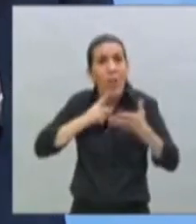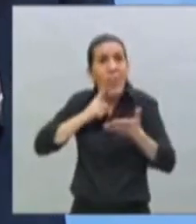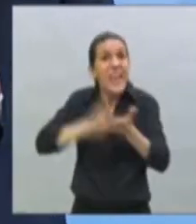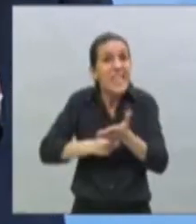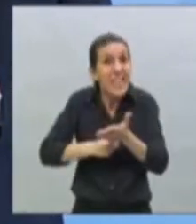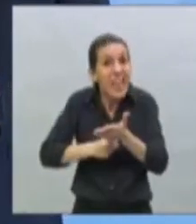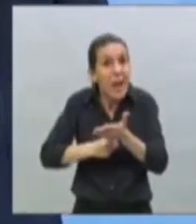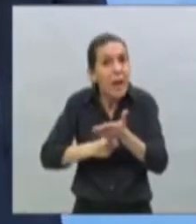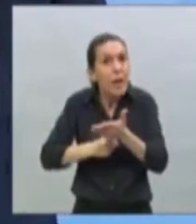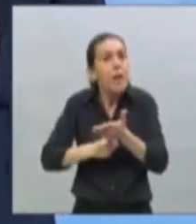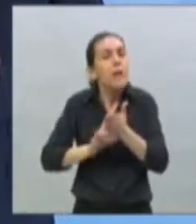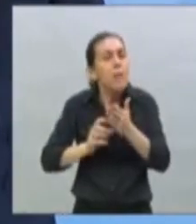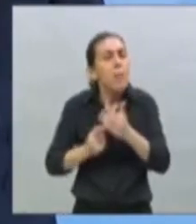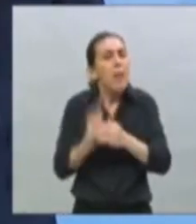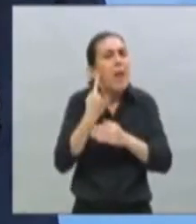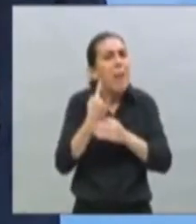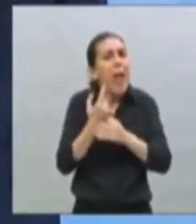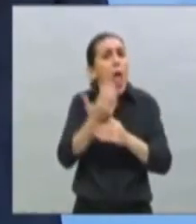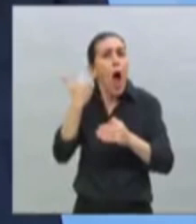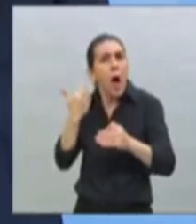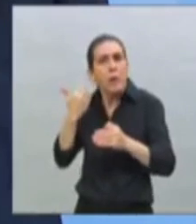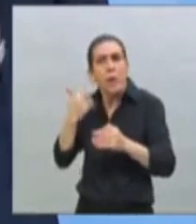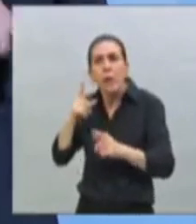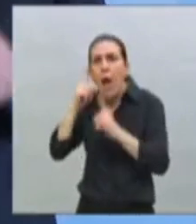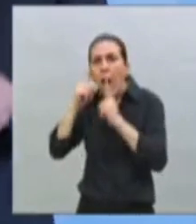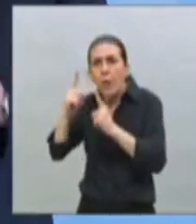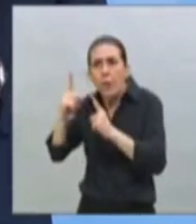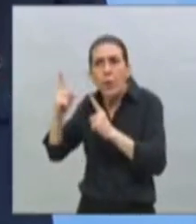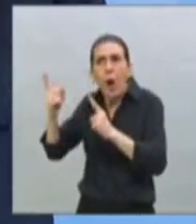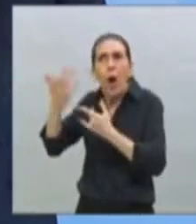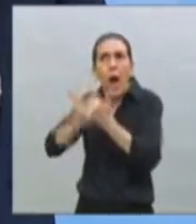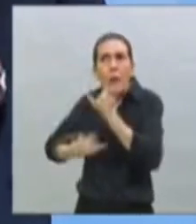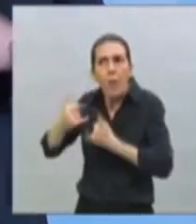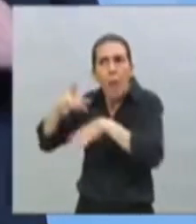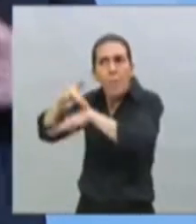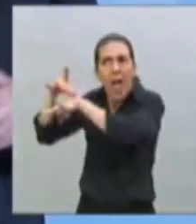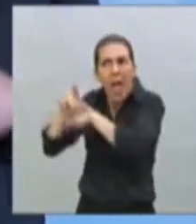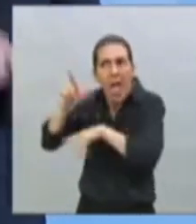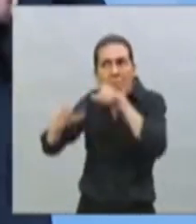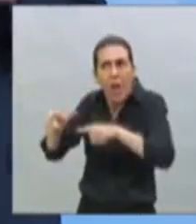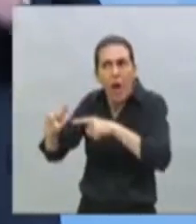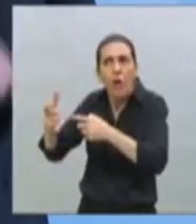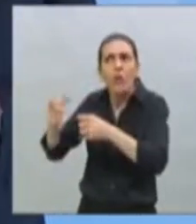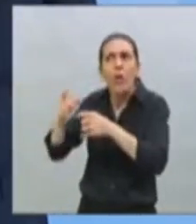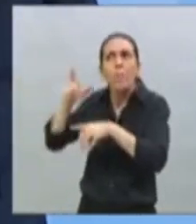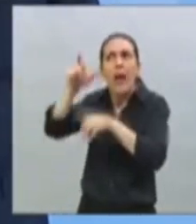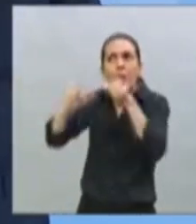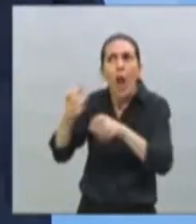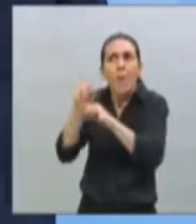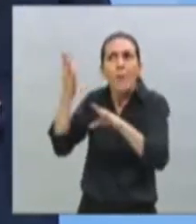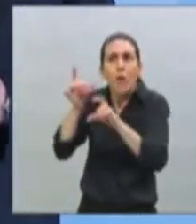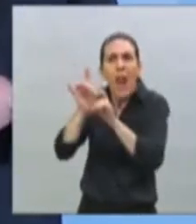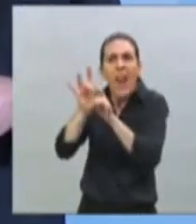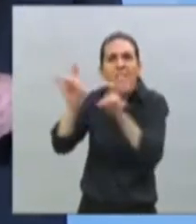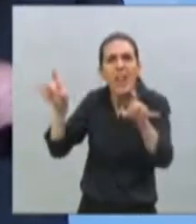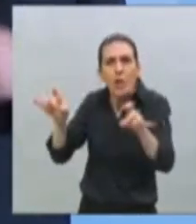escuchar con mucha atención a los médicos, infectólogos,